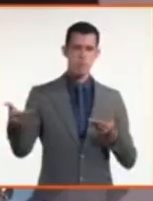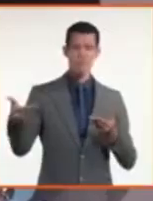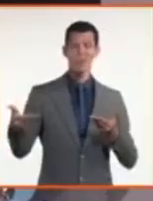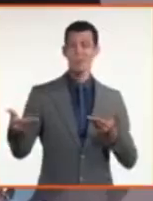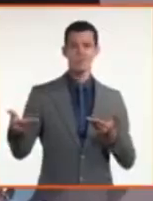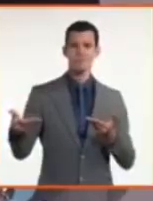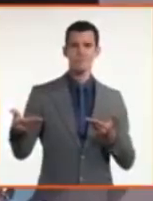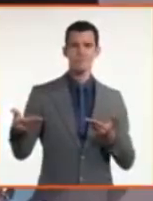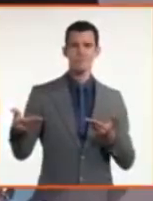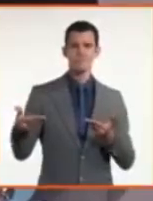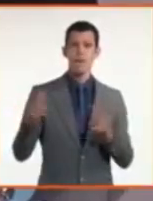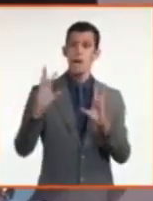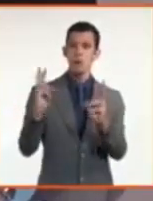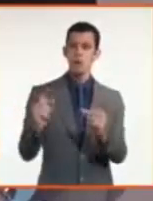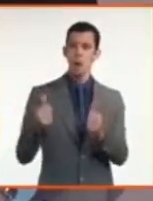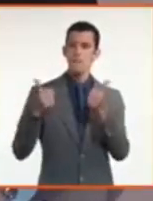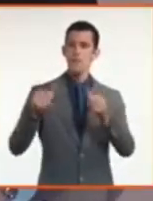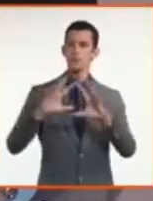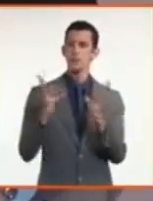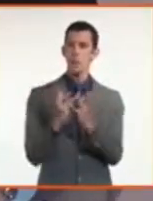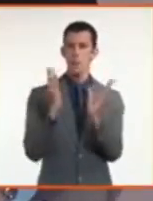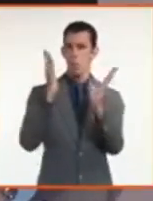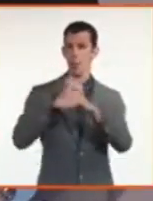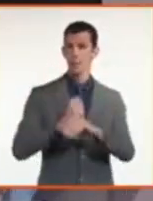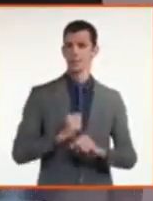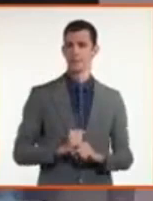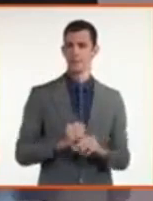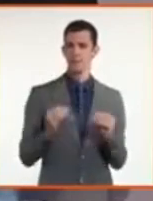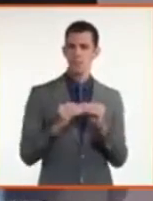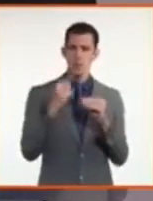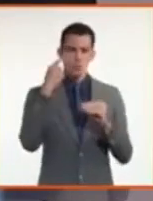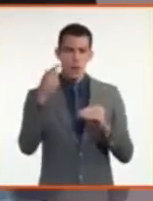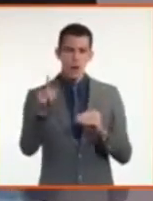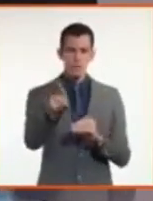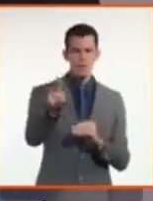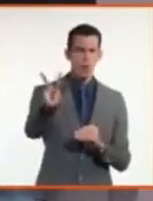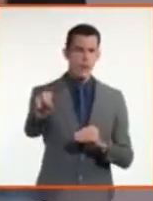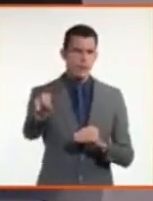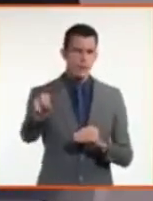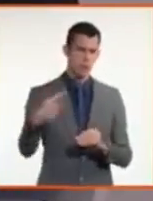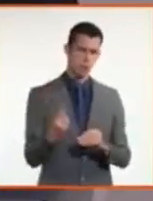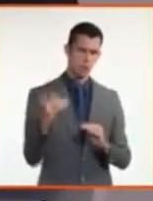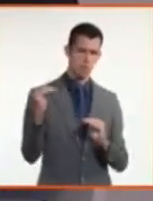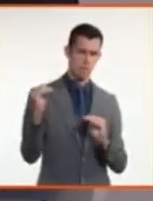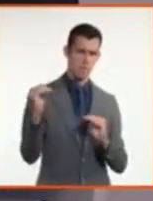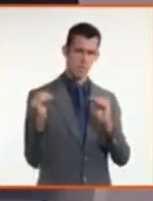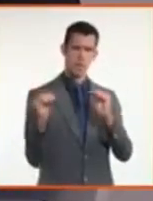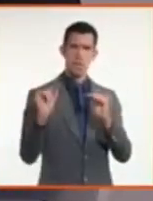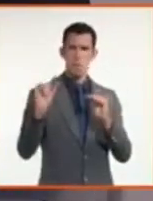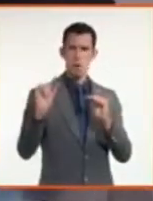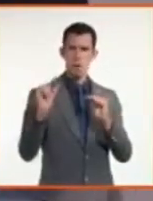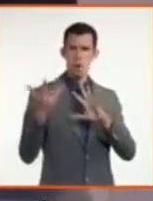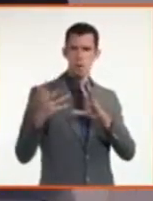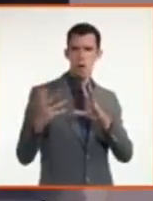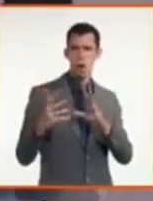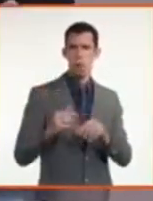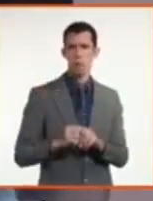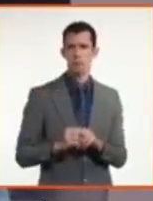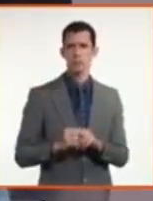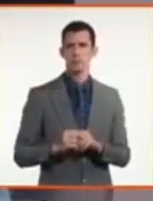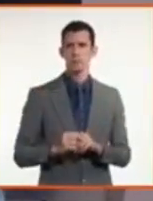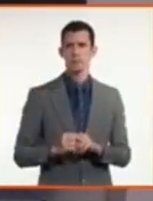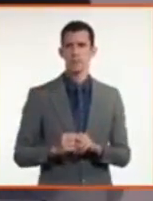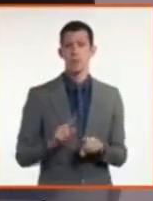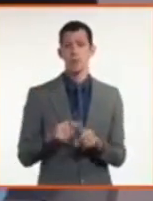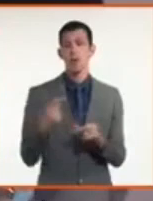siempre que es un tipo de cambio económicamente fundamentado cuando tú sacas la cuenta o sea sacar la conclusión de porque es económicamente fue fundamentado tiene que tomar en cuenta todos los